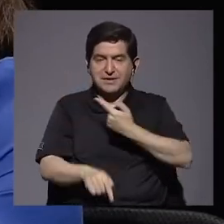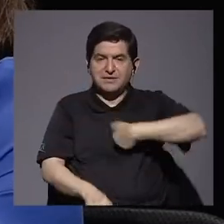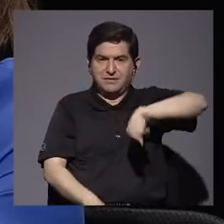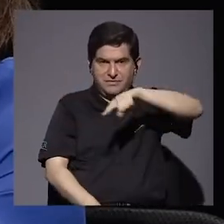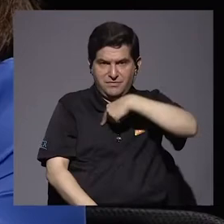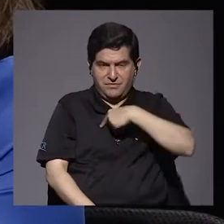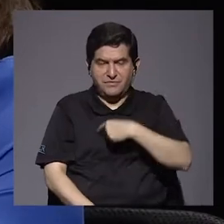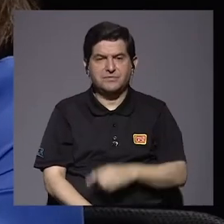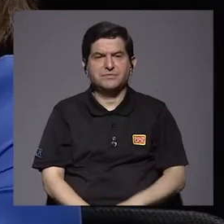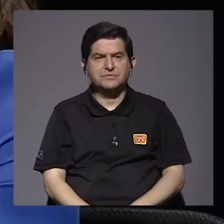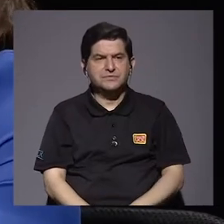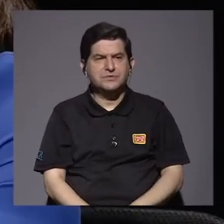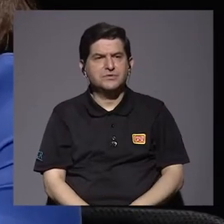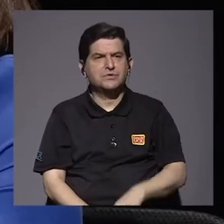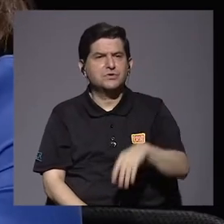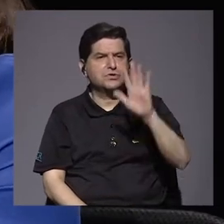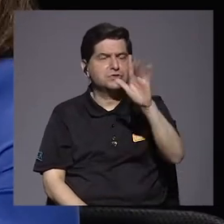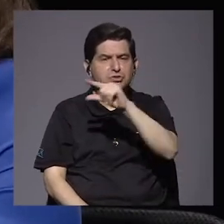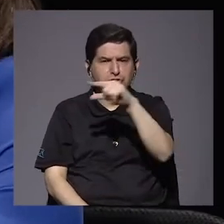tuvimos durante